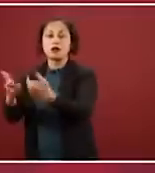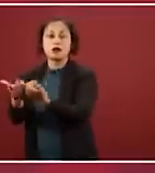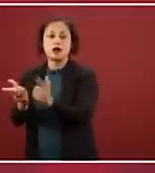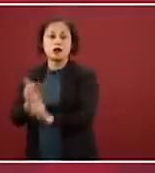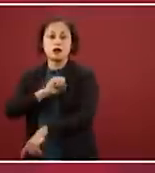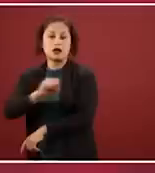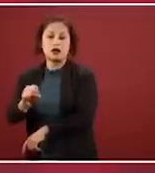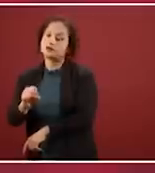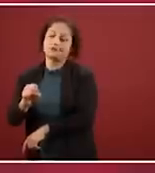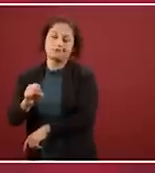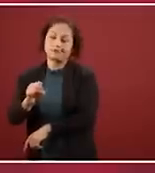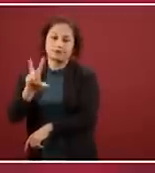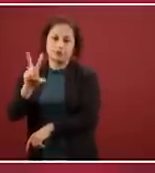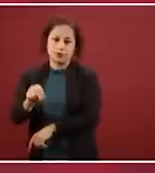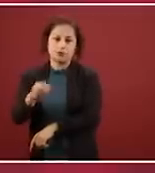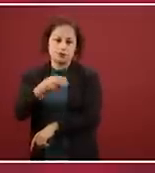Primero.